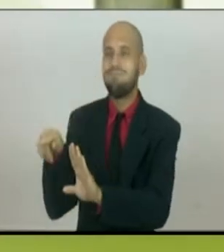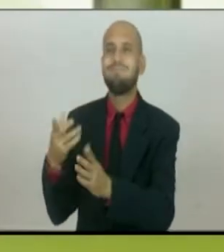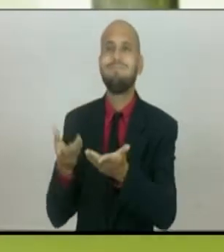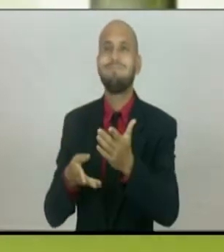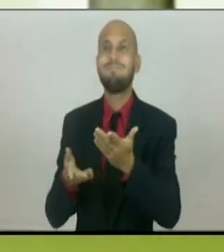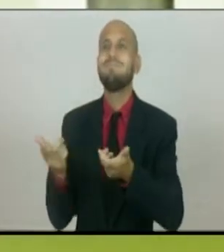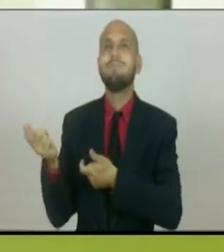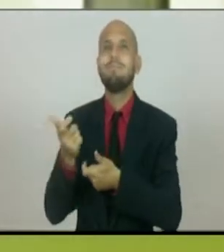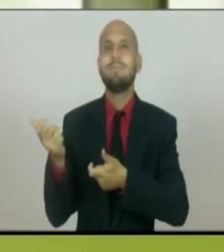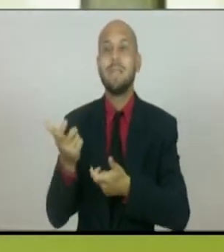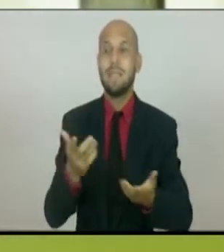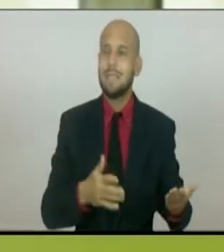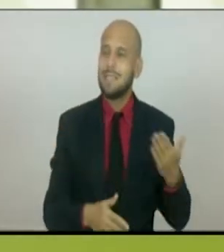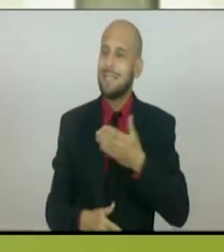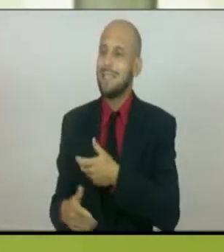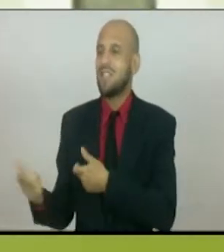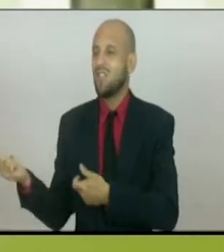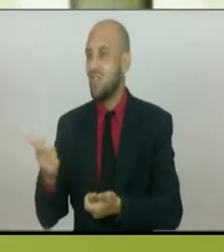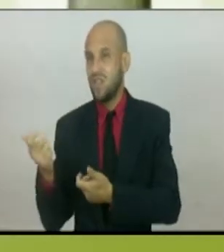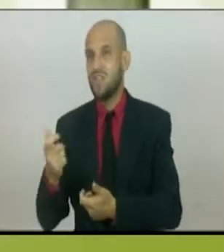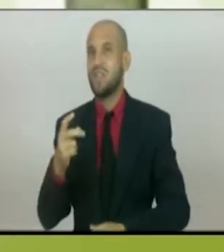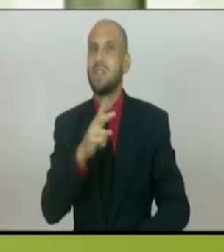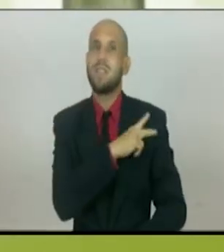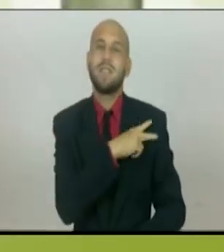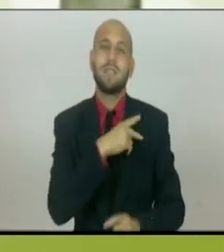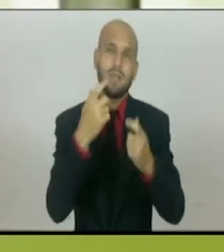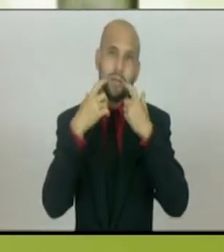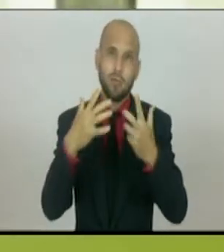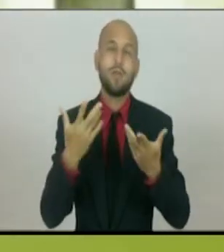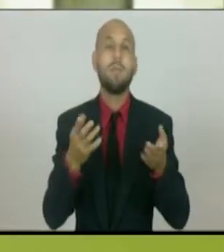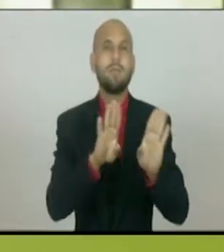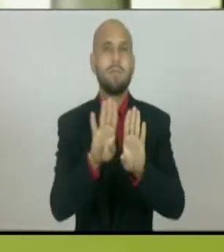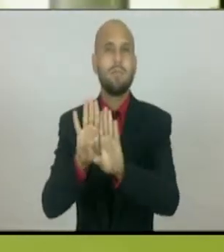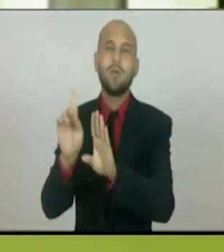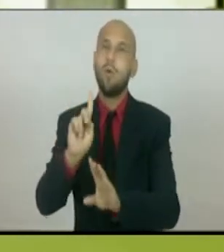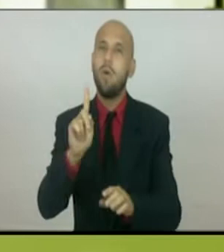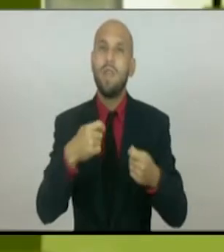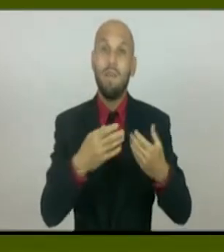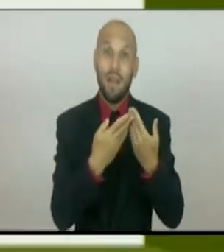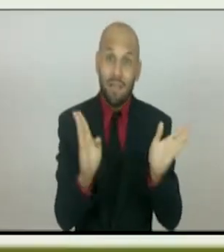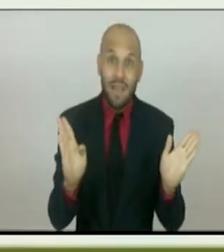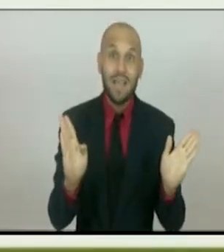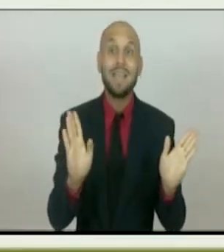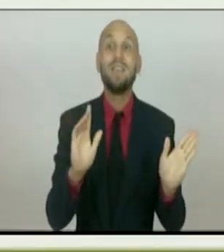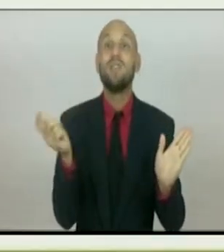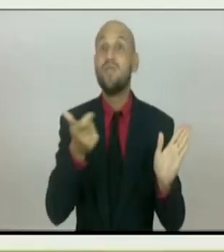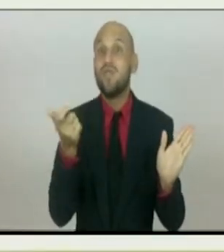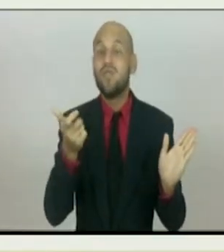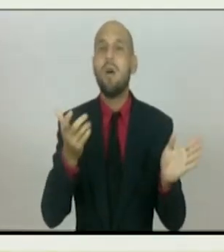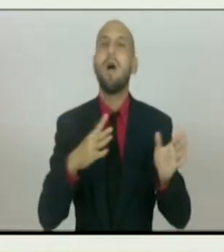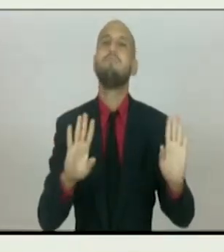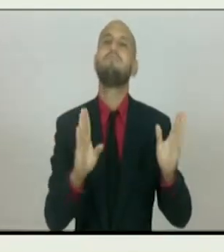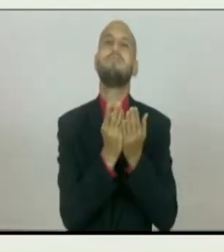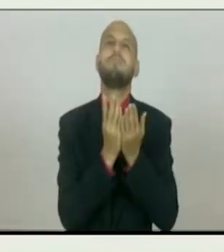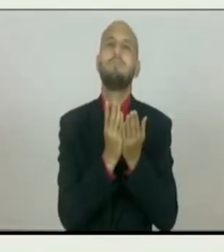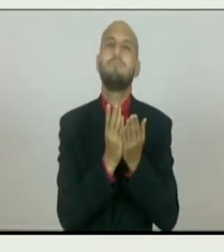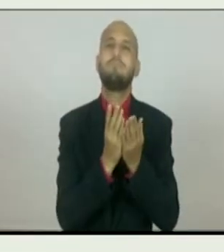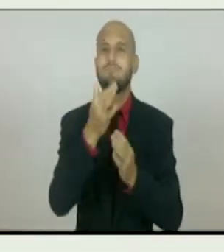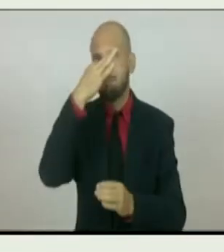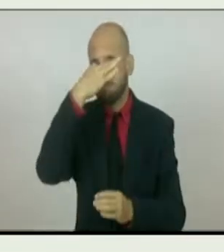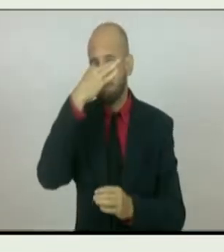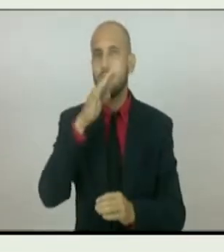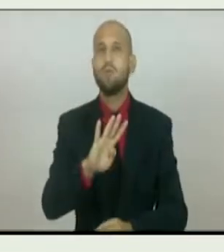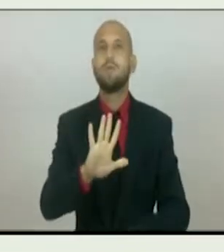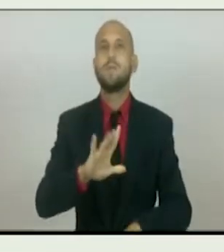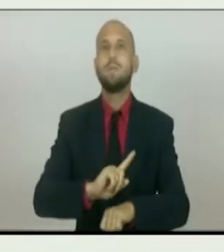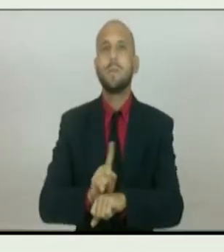olor del plaguicida y trata de escapar. Yasnaya, teniendo en cuenta la experiencia de trabajo, además de la limitación de recursos, en este